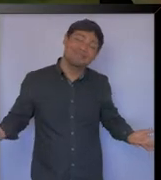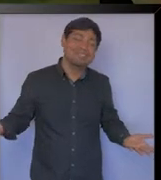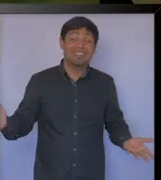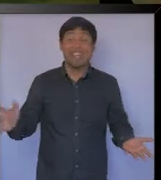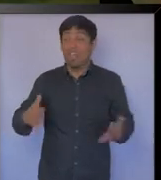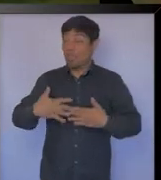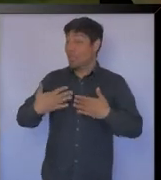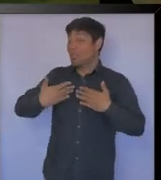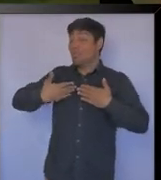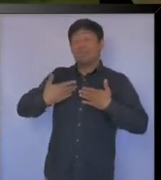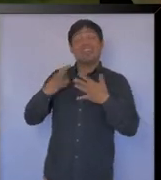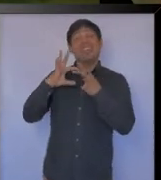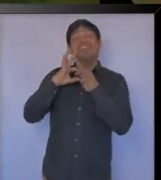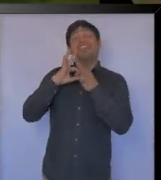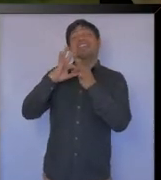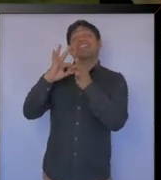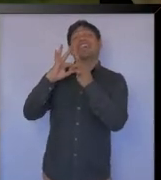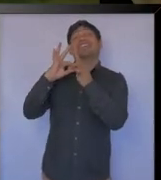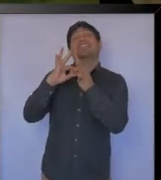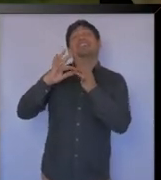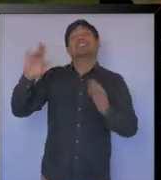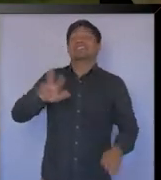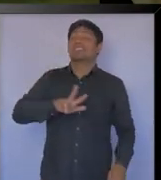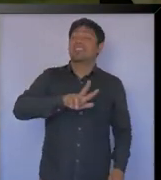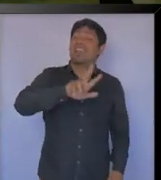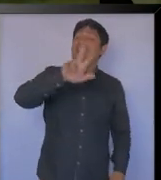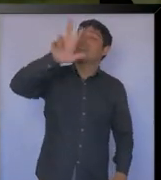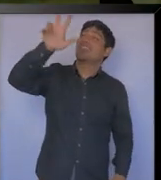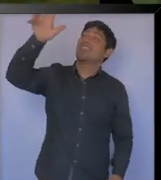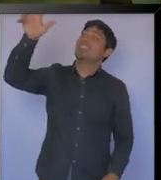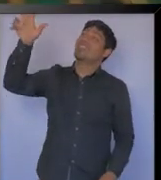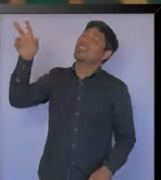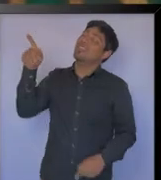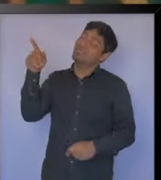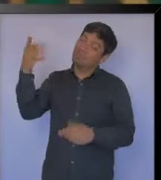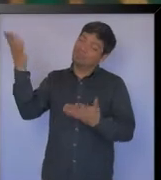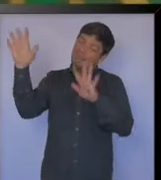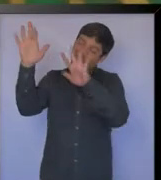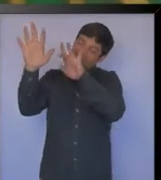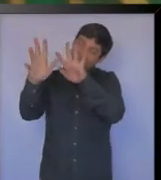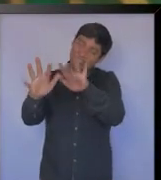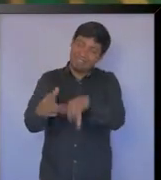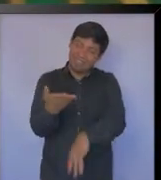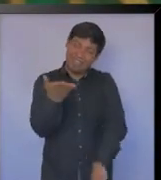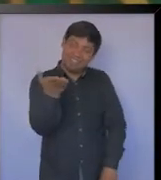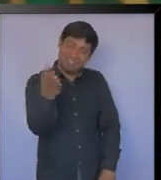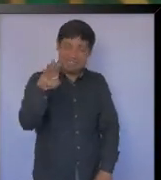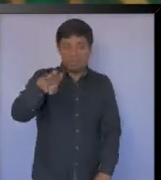Yo le doy gracias al gran Dios por darte vida,